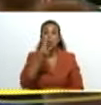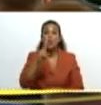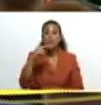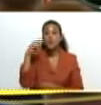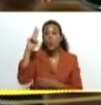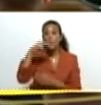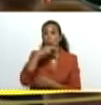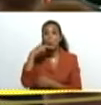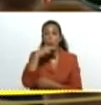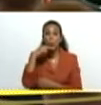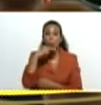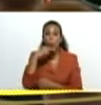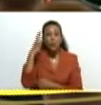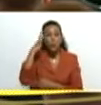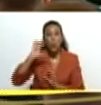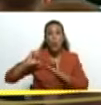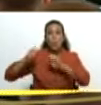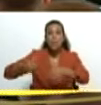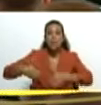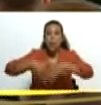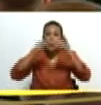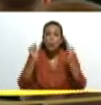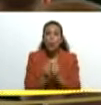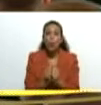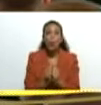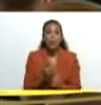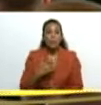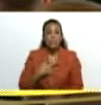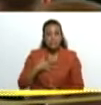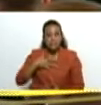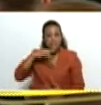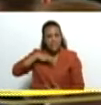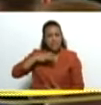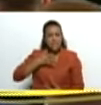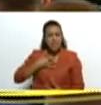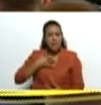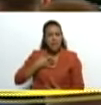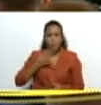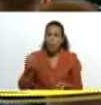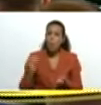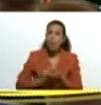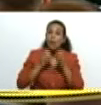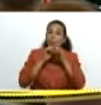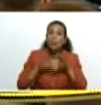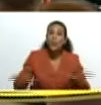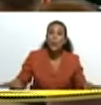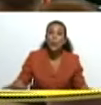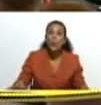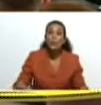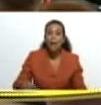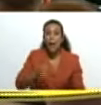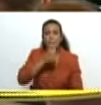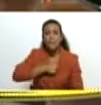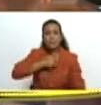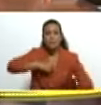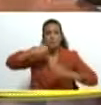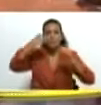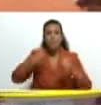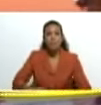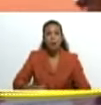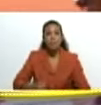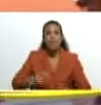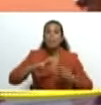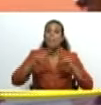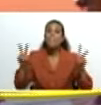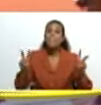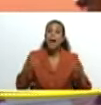octubre donde se inició la batalla que aún llevamos adelante, y mandando un mensaje de resistencia, de